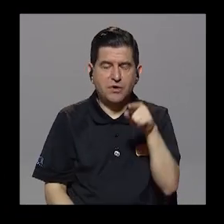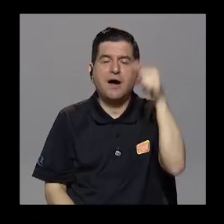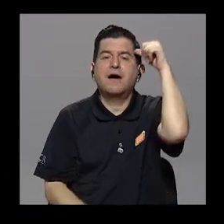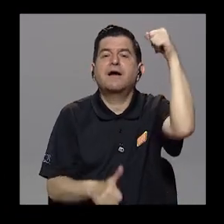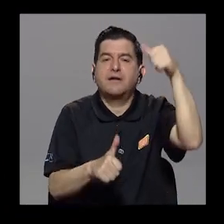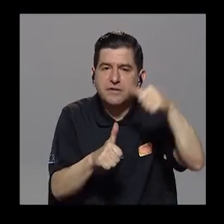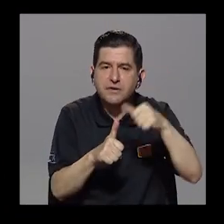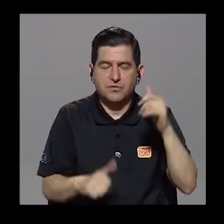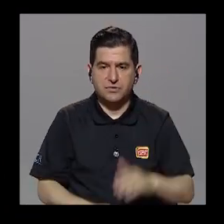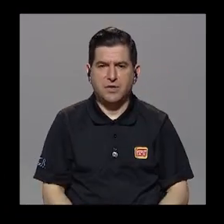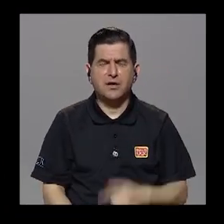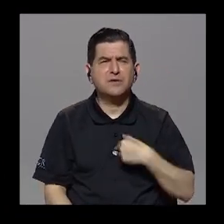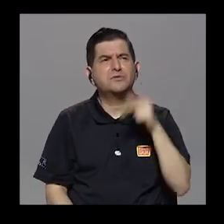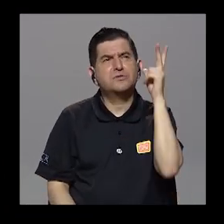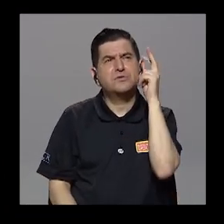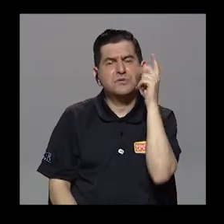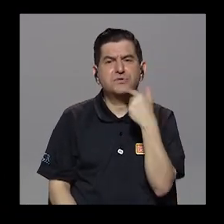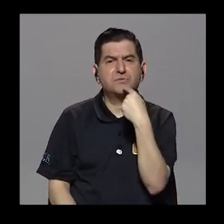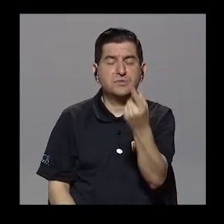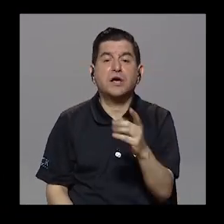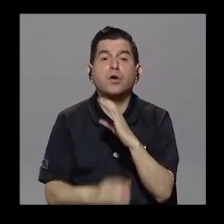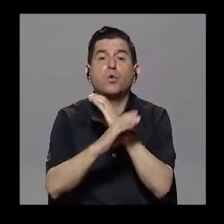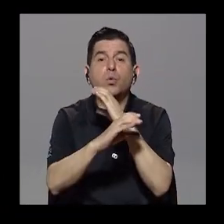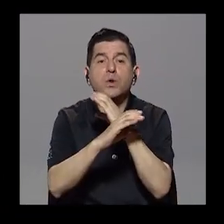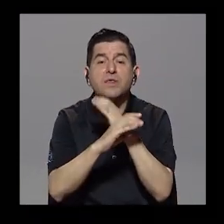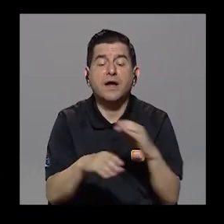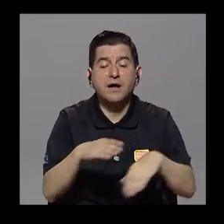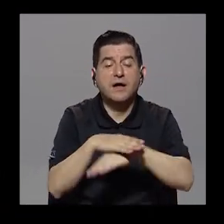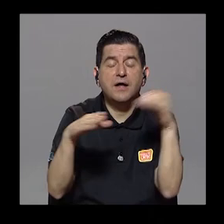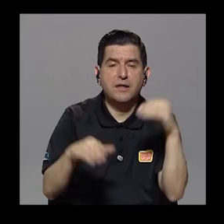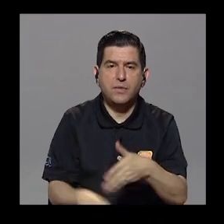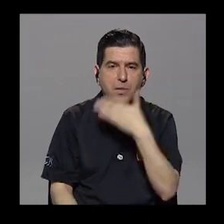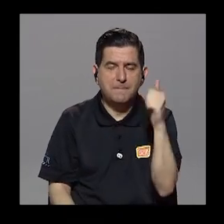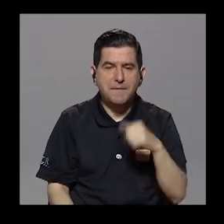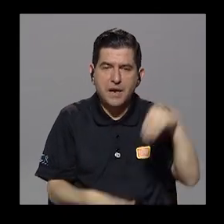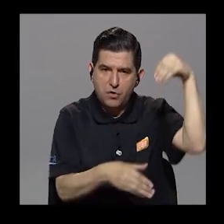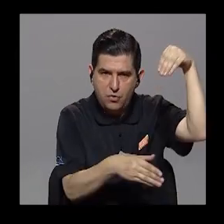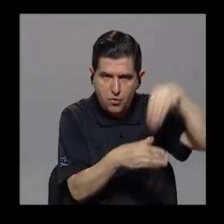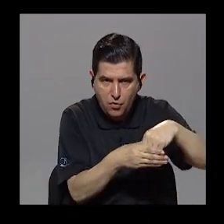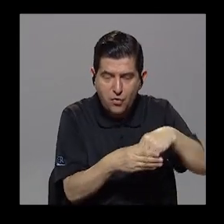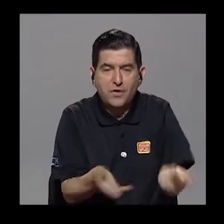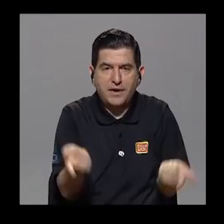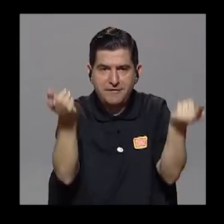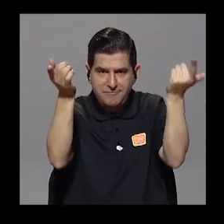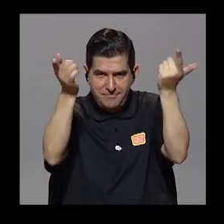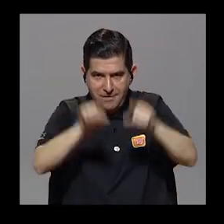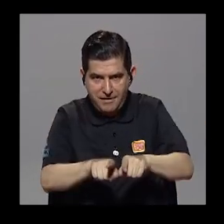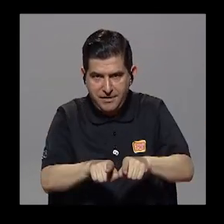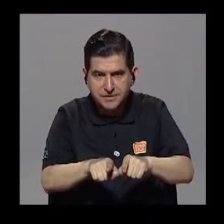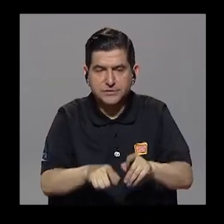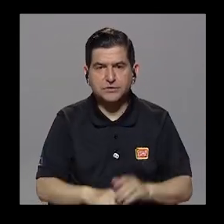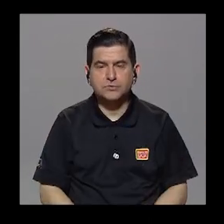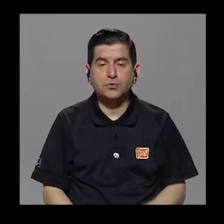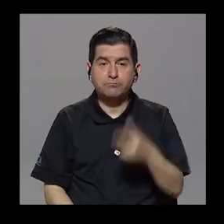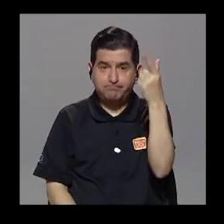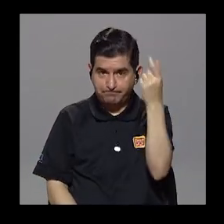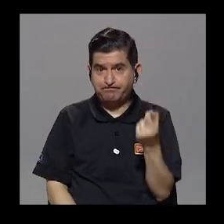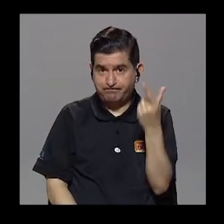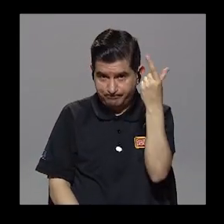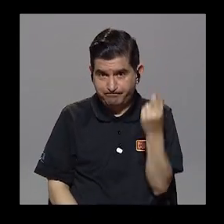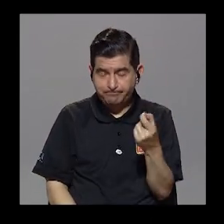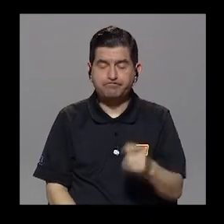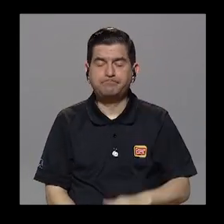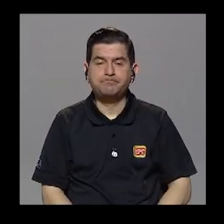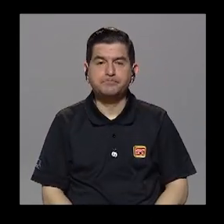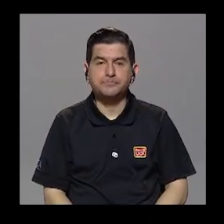un recordatorio. Sí. Yo le he escuchado a usted decir, tengan cuidado con ese retiro, deberían más bien de guardarlo en caso de uh-huh. Las